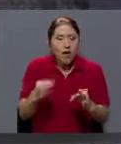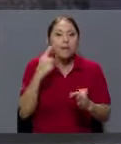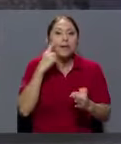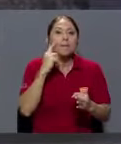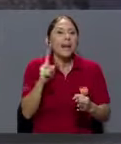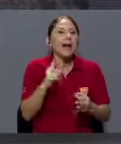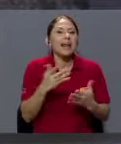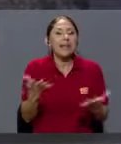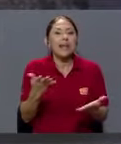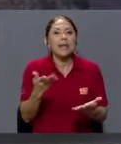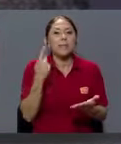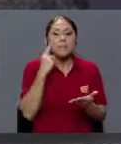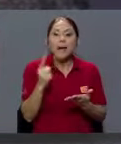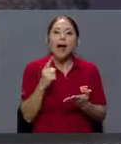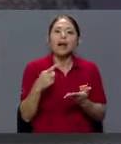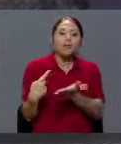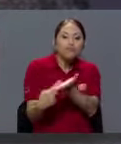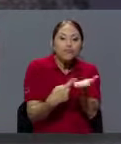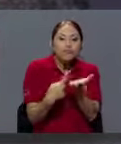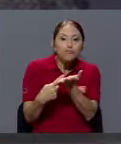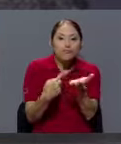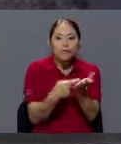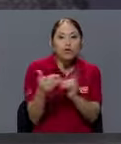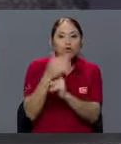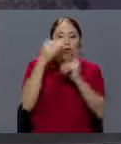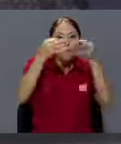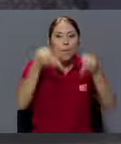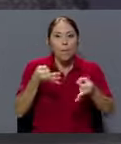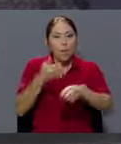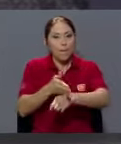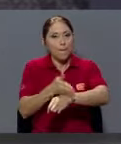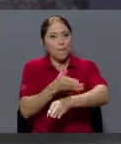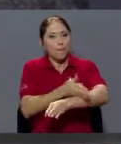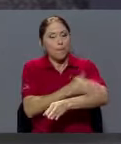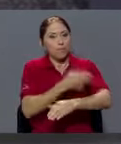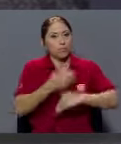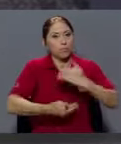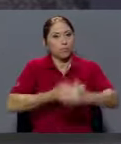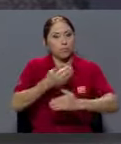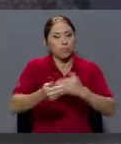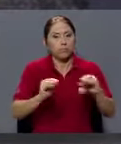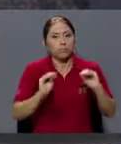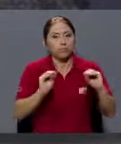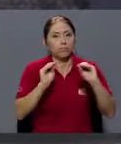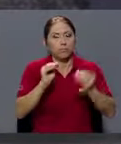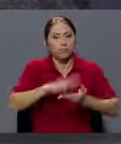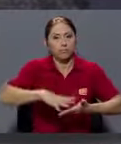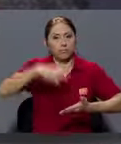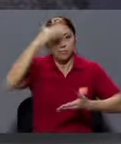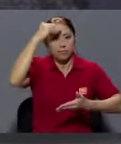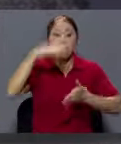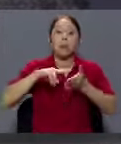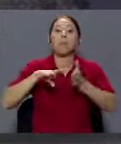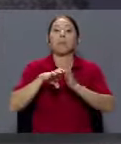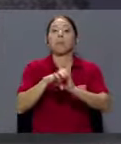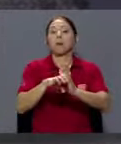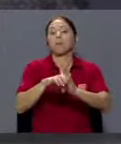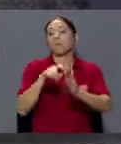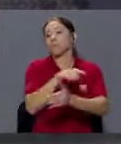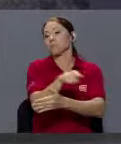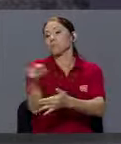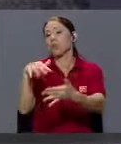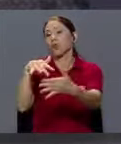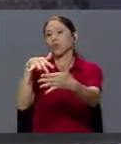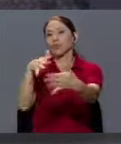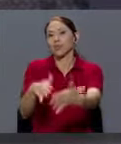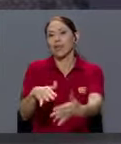para retroalimentar la toma de decisiones y mejorar los procesos de enseñanza y aprendizaje. Es decir, si los estudiantes salen mal